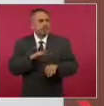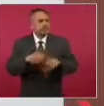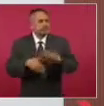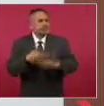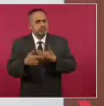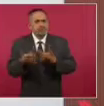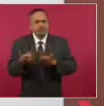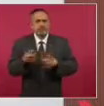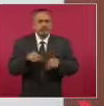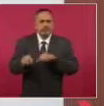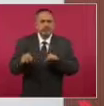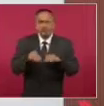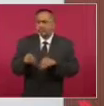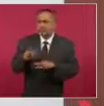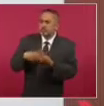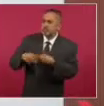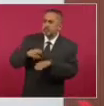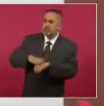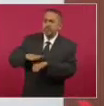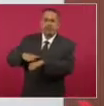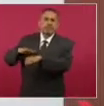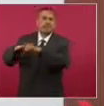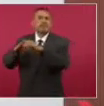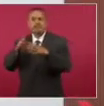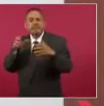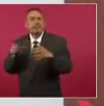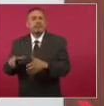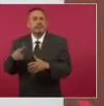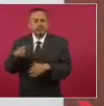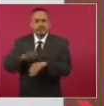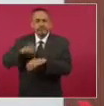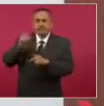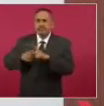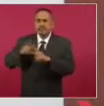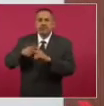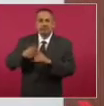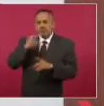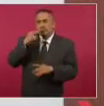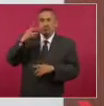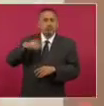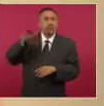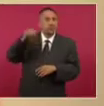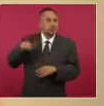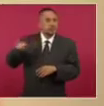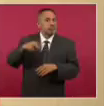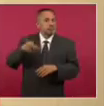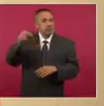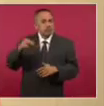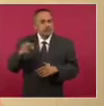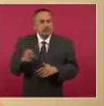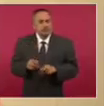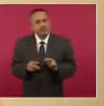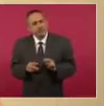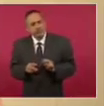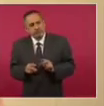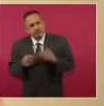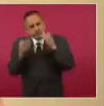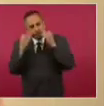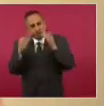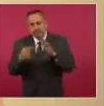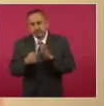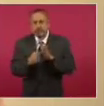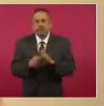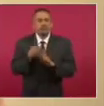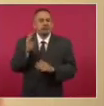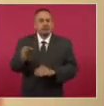empleo continuó creciendo incluso por encima del promedio nacional. Estos datos evidenciaron